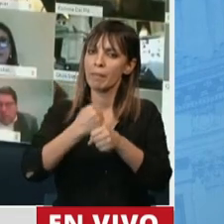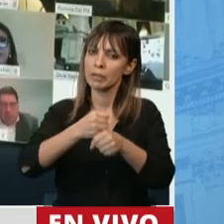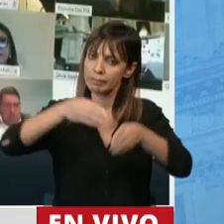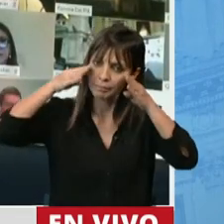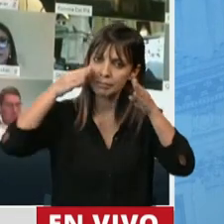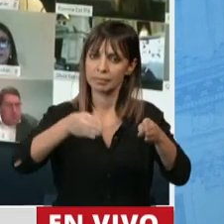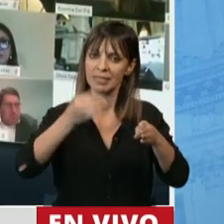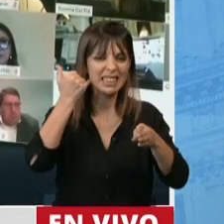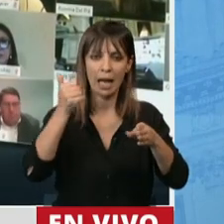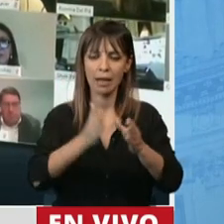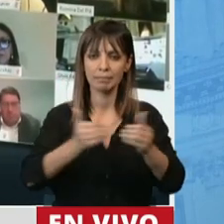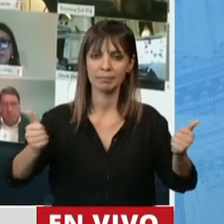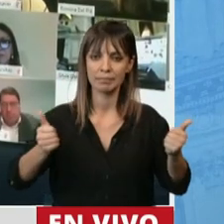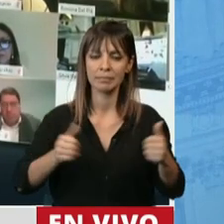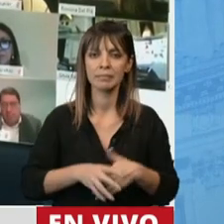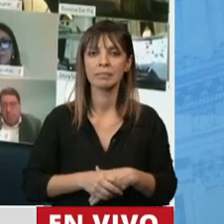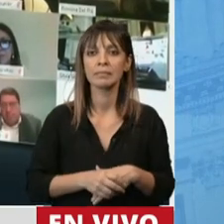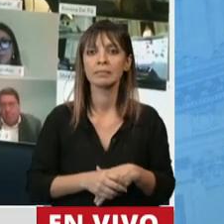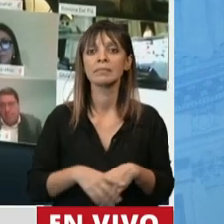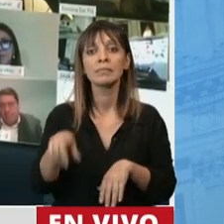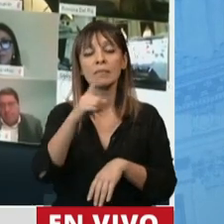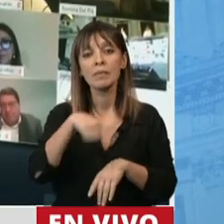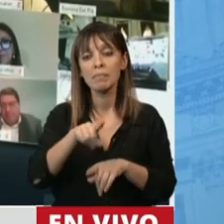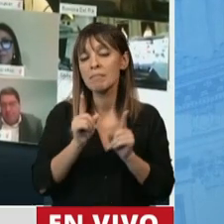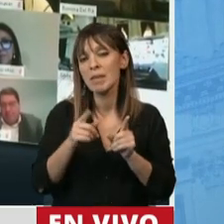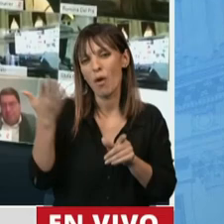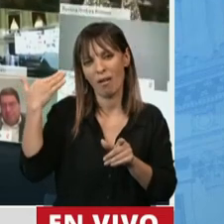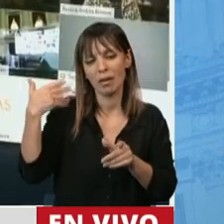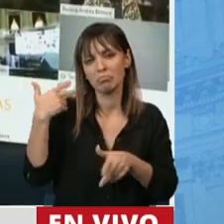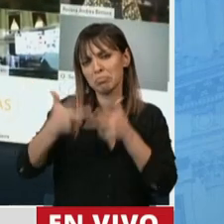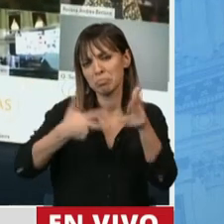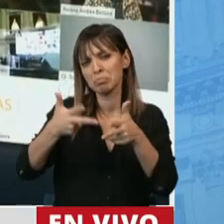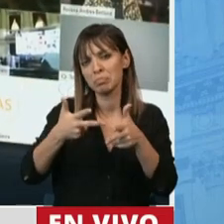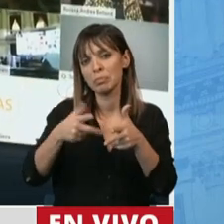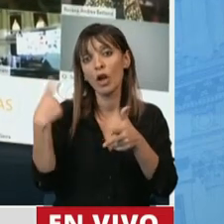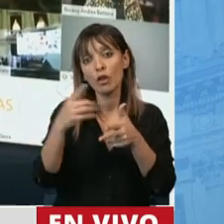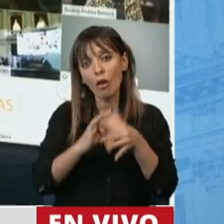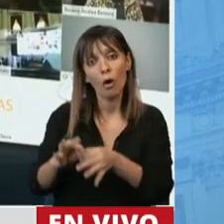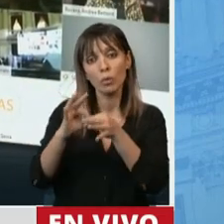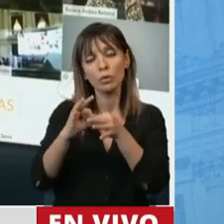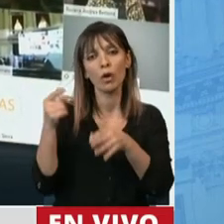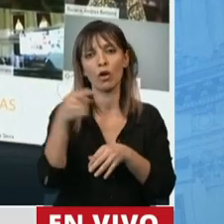eso ya. Como me han escuchado en otras ocasiones, todos